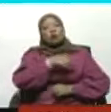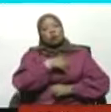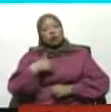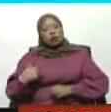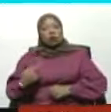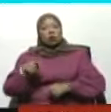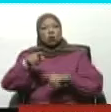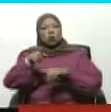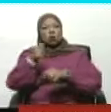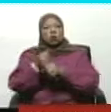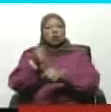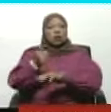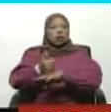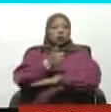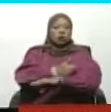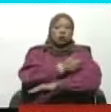rector